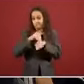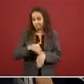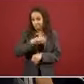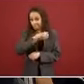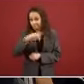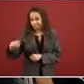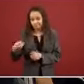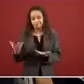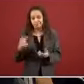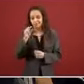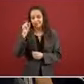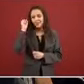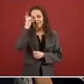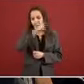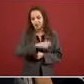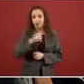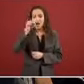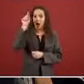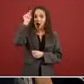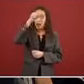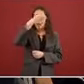veces. Son muy ordenados,